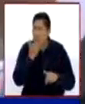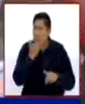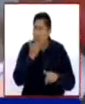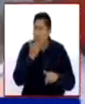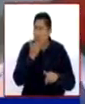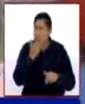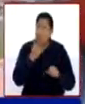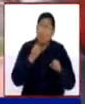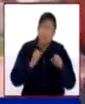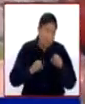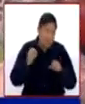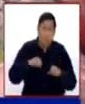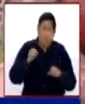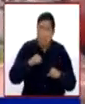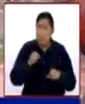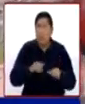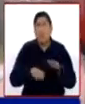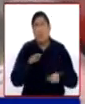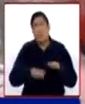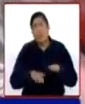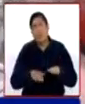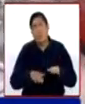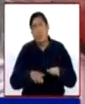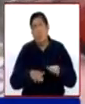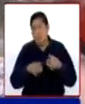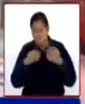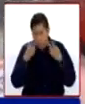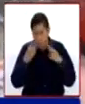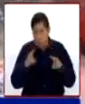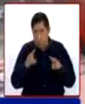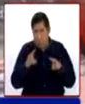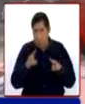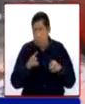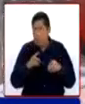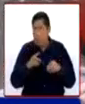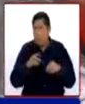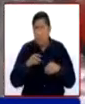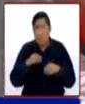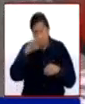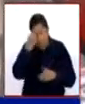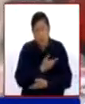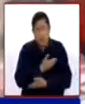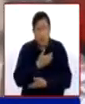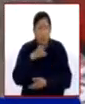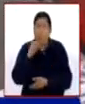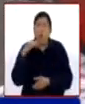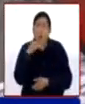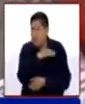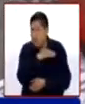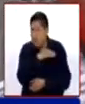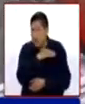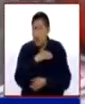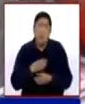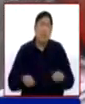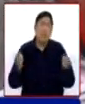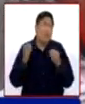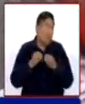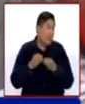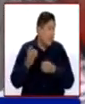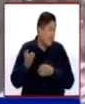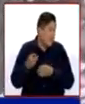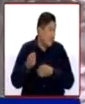pueden decir eso. Pueden decir, pero no. Una vez que veía, al menos yo, los hijos, yo creo que no pueden mentir, los hijos, eso es lo que más que todo es